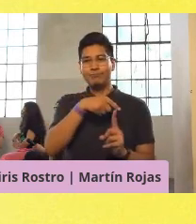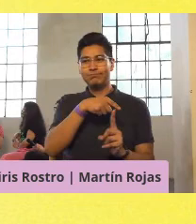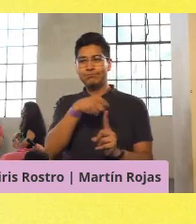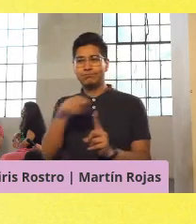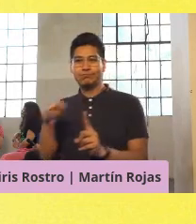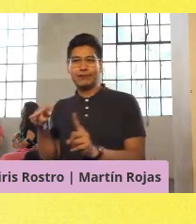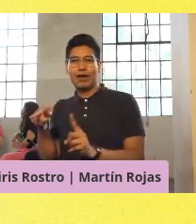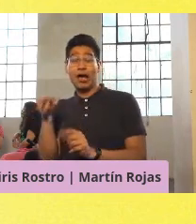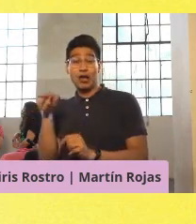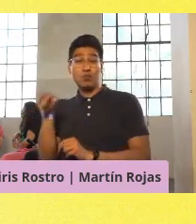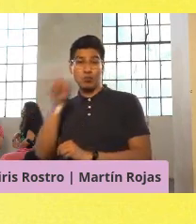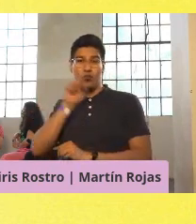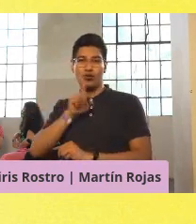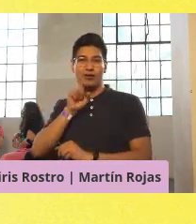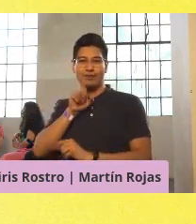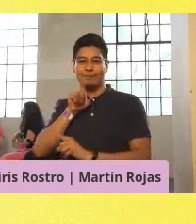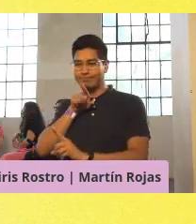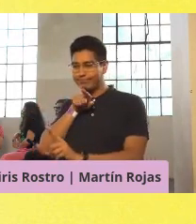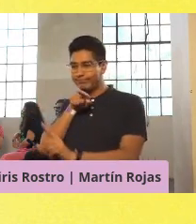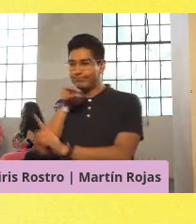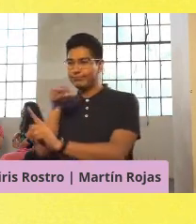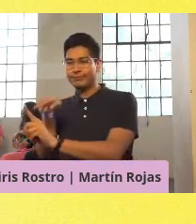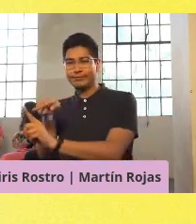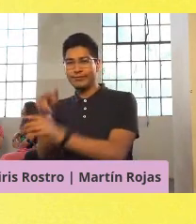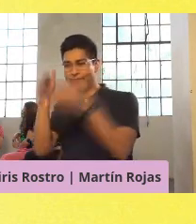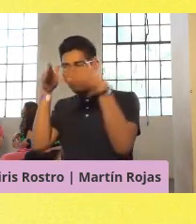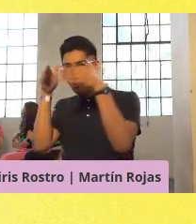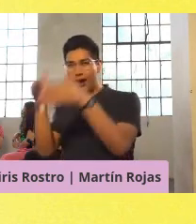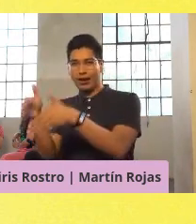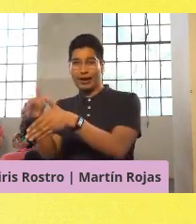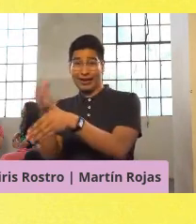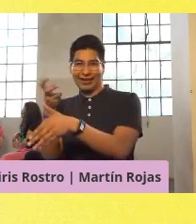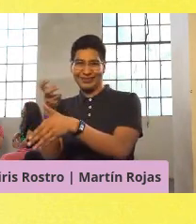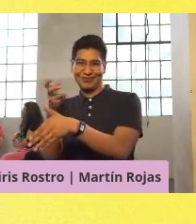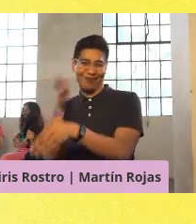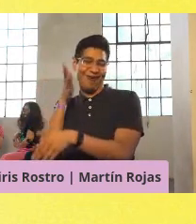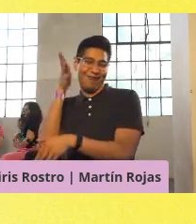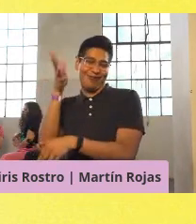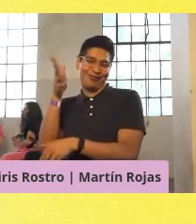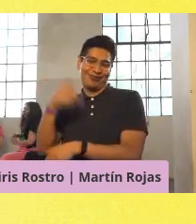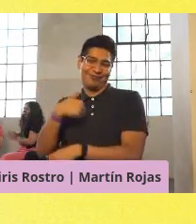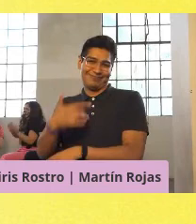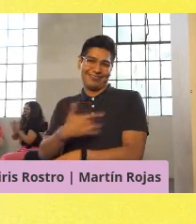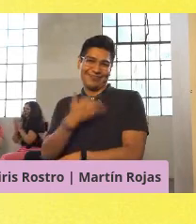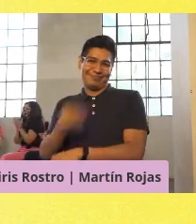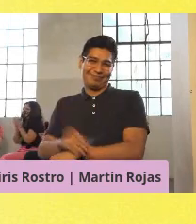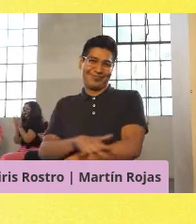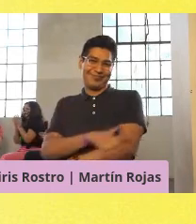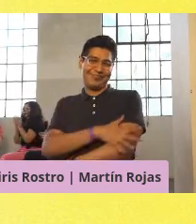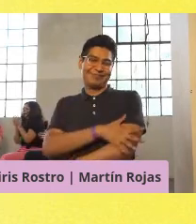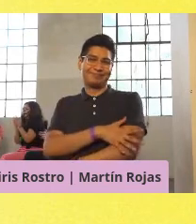con mujeres y que eso sea como hacia donde dirijo mi energía? Y ese es el futuro y me emociona muy cabrón.